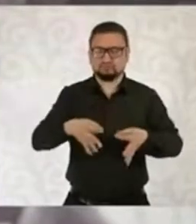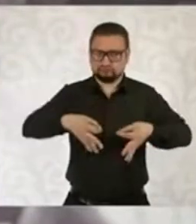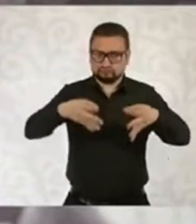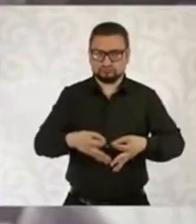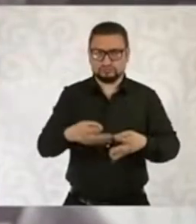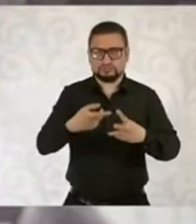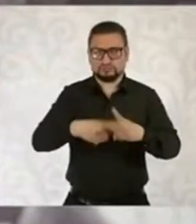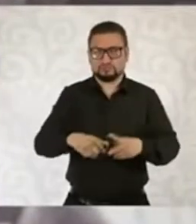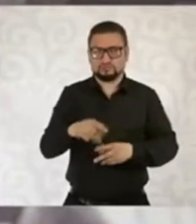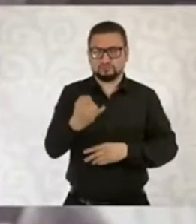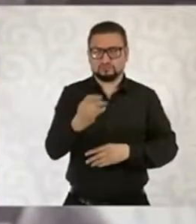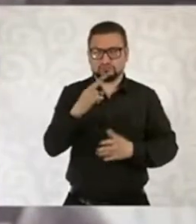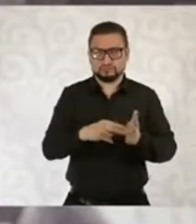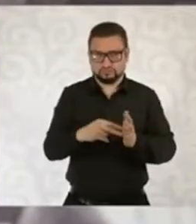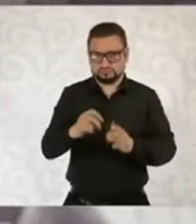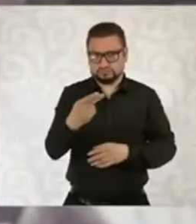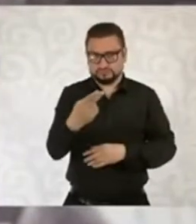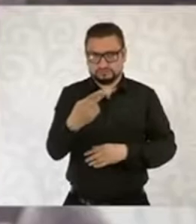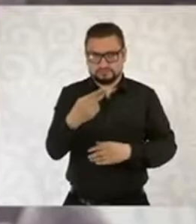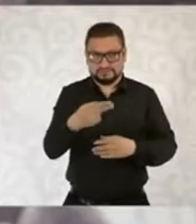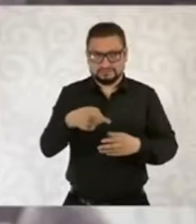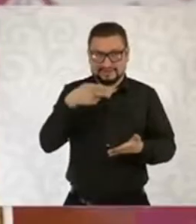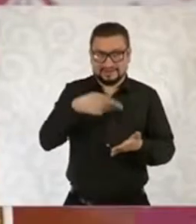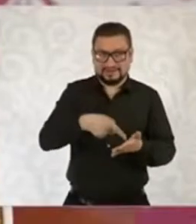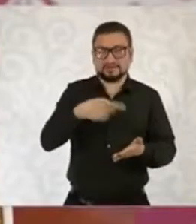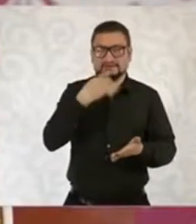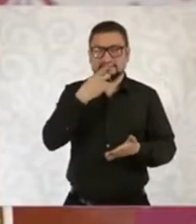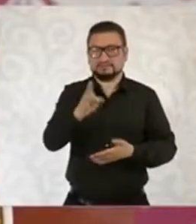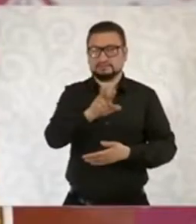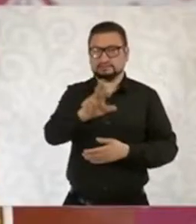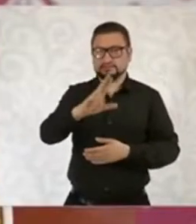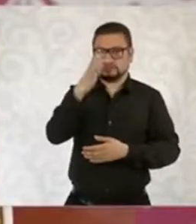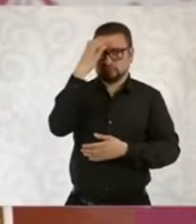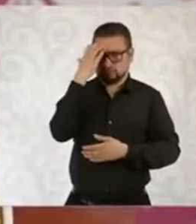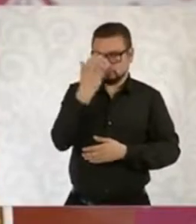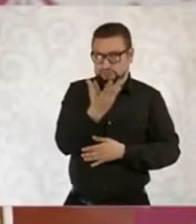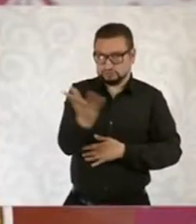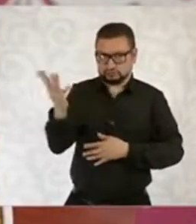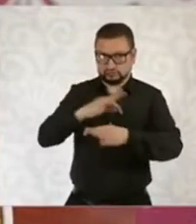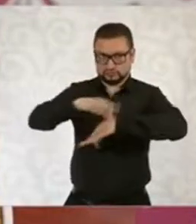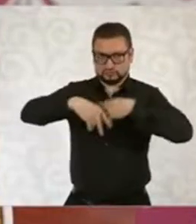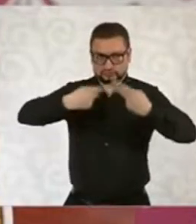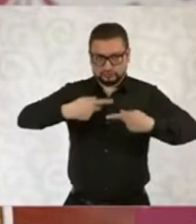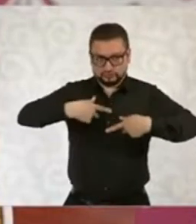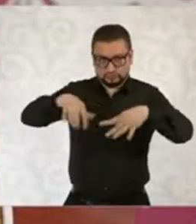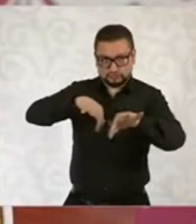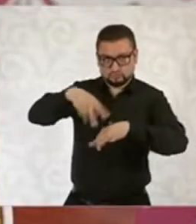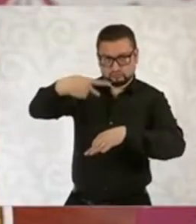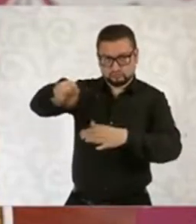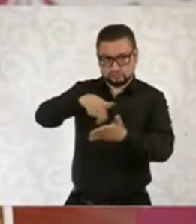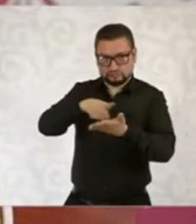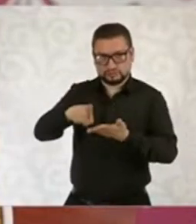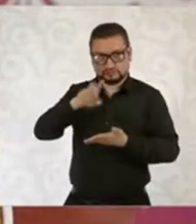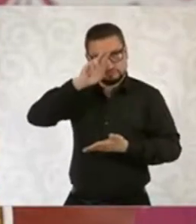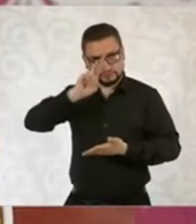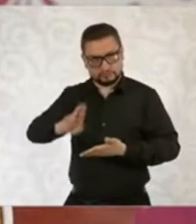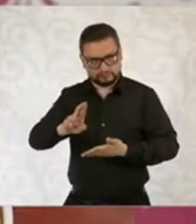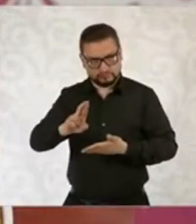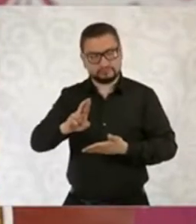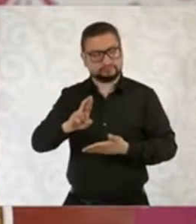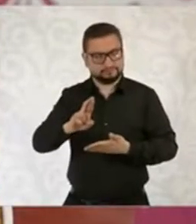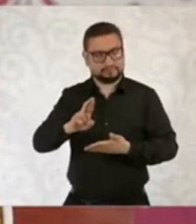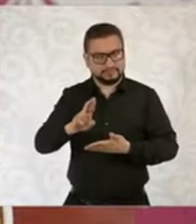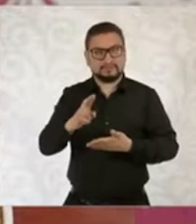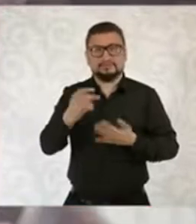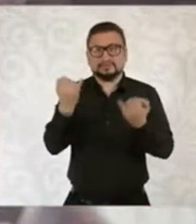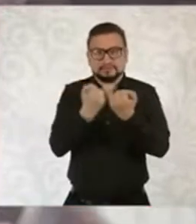en junio de este año. En ella se establece el reconocimiento de las personas trabajadoras y sus derechos, así como la realización